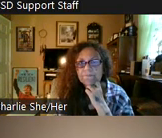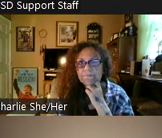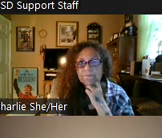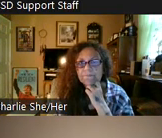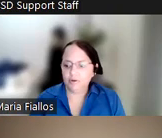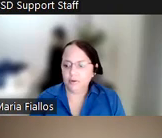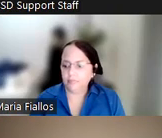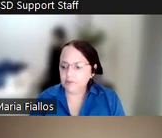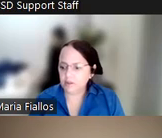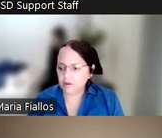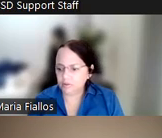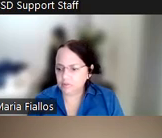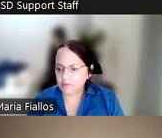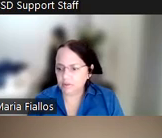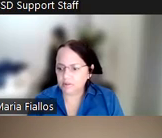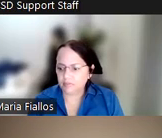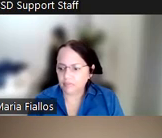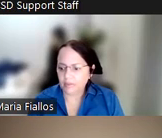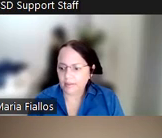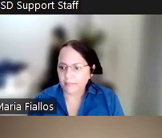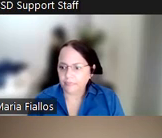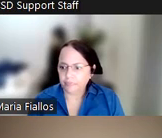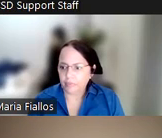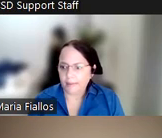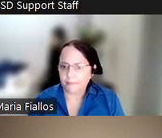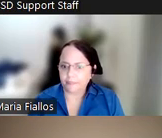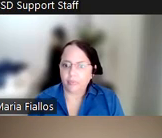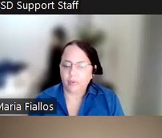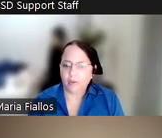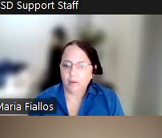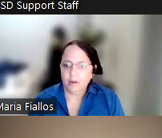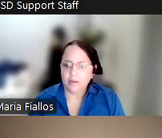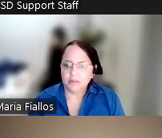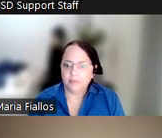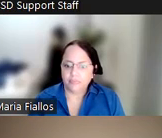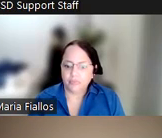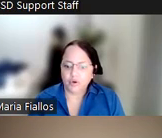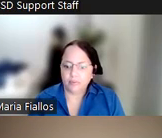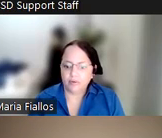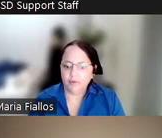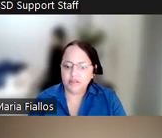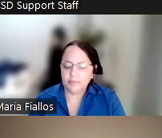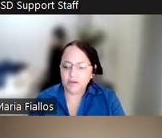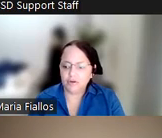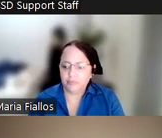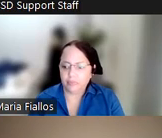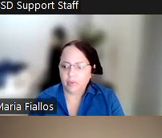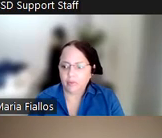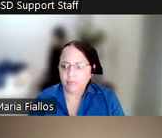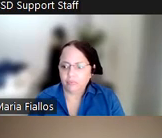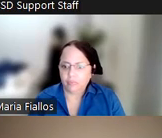I'm here too. Do you want me to do it? See, I don't see Luis. Okay, go ahead. Por favor. Do you want me to read this page?